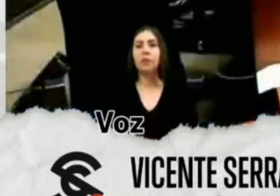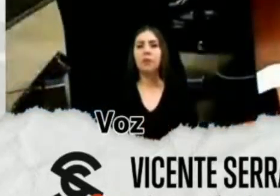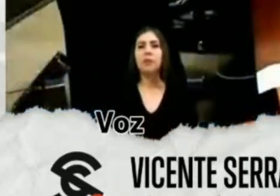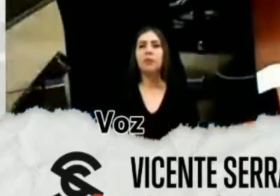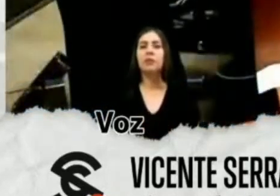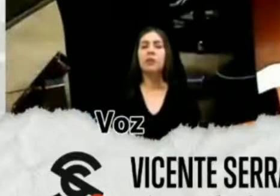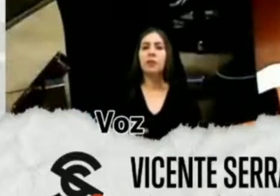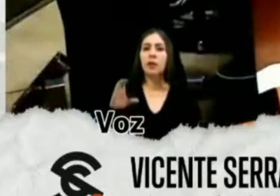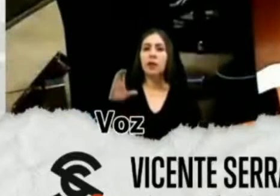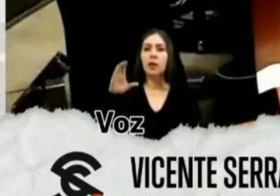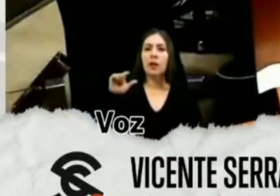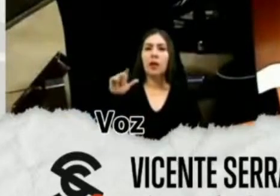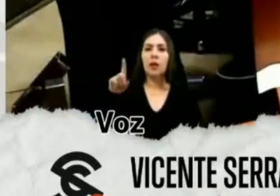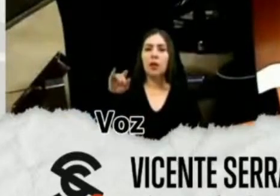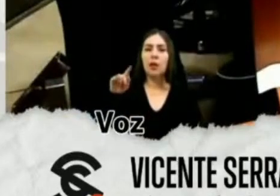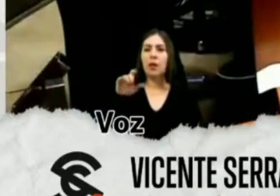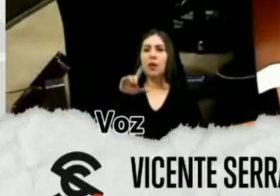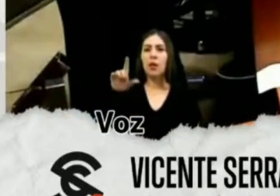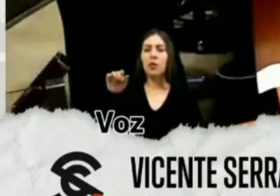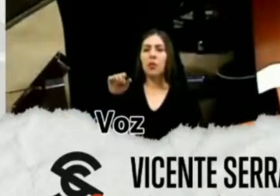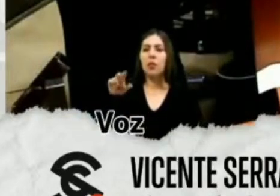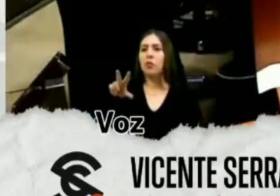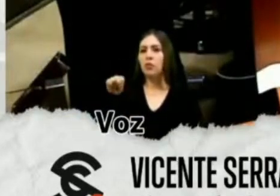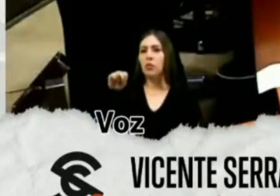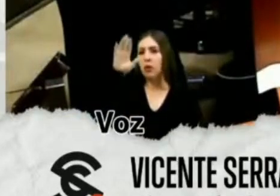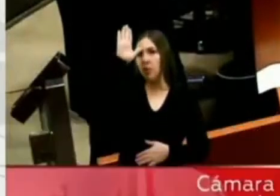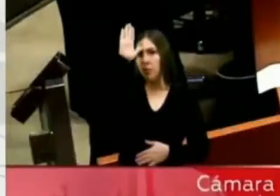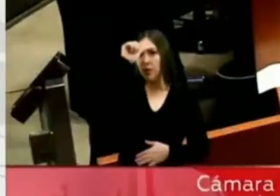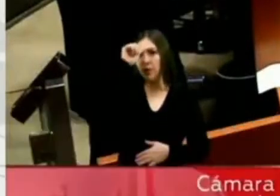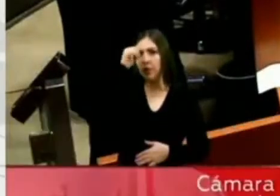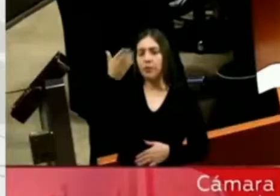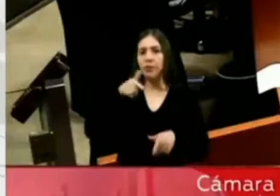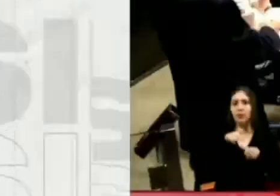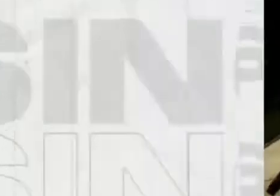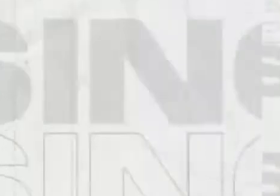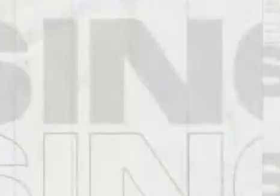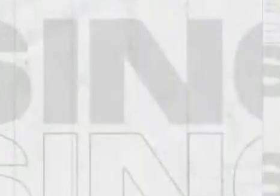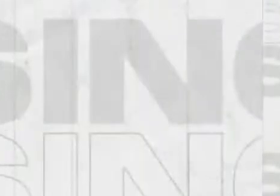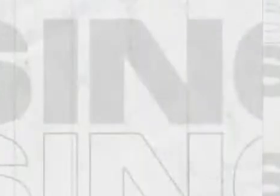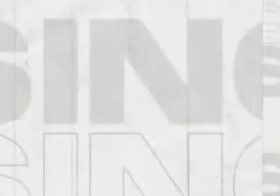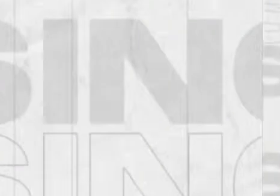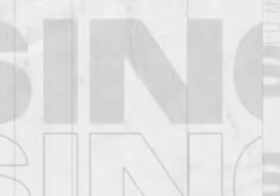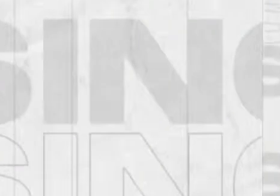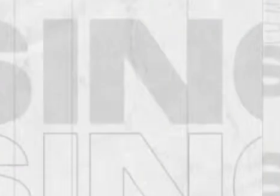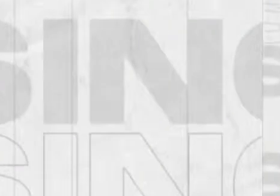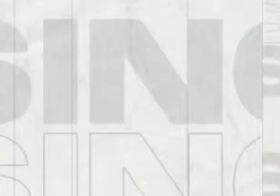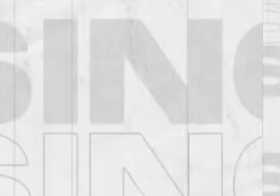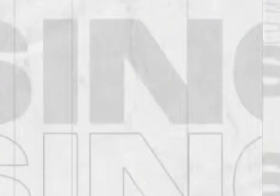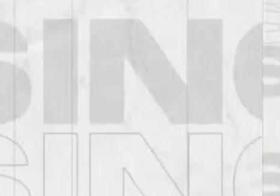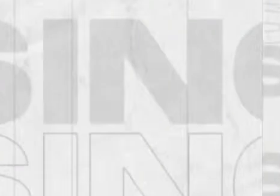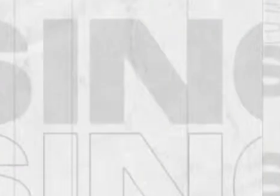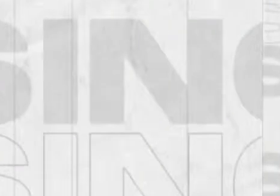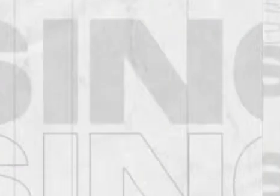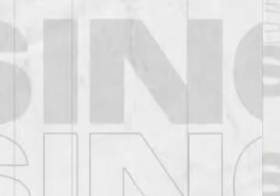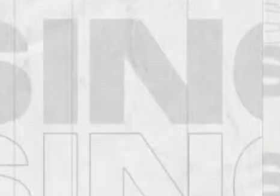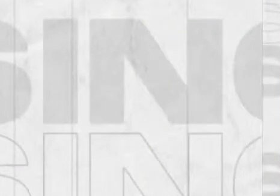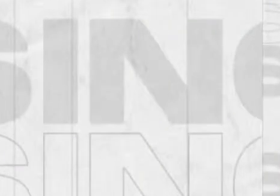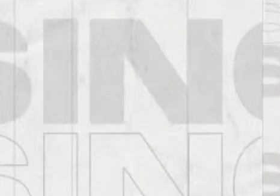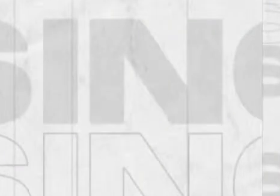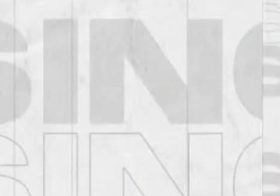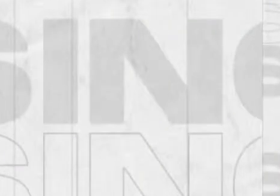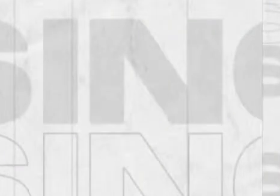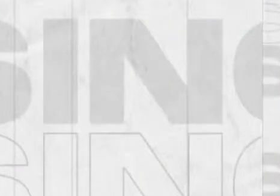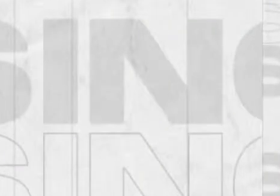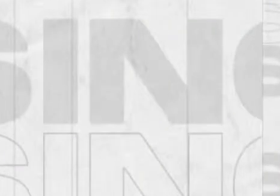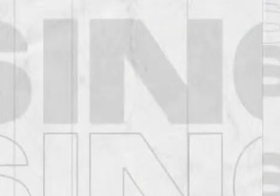Vienen otros compañeros, otros amigos a seguir comentando esto y otras noticias. Y si te parece, estamos al pendiente